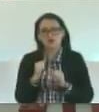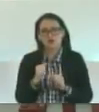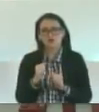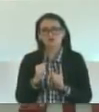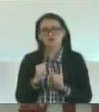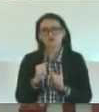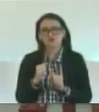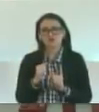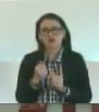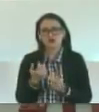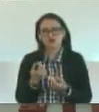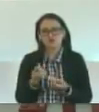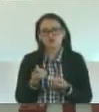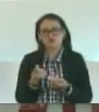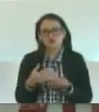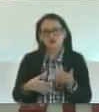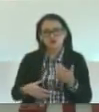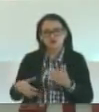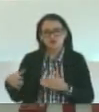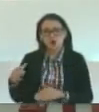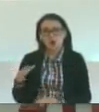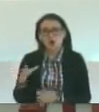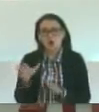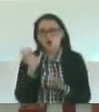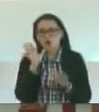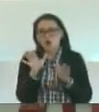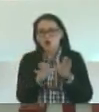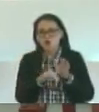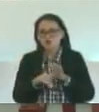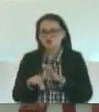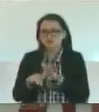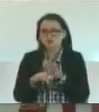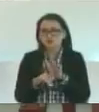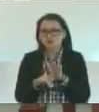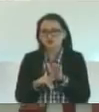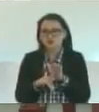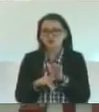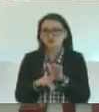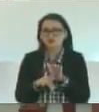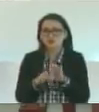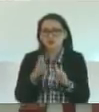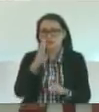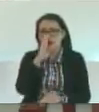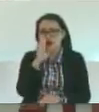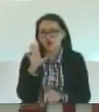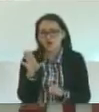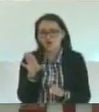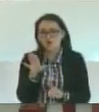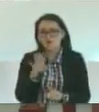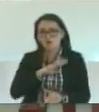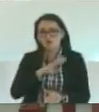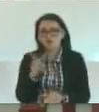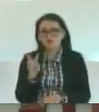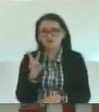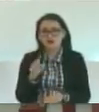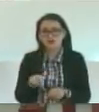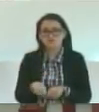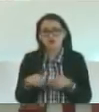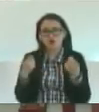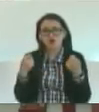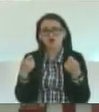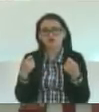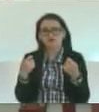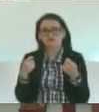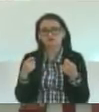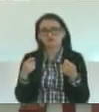tiene mucho dinero de la corrupción, que se llevaron dinero de la corrupción y de los bancos venezolanos que quebraron, que se mueve